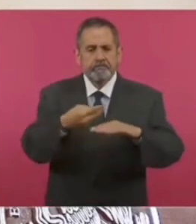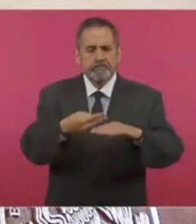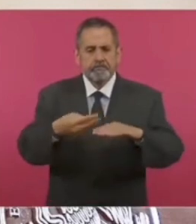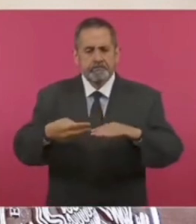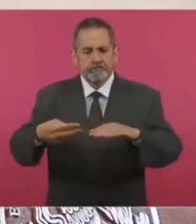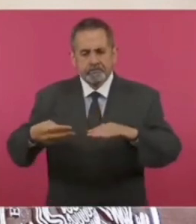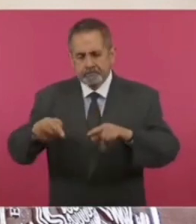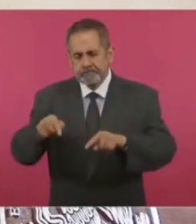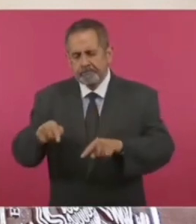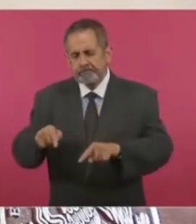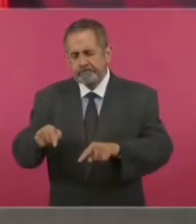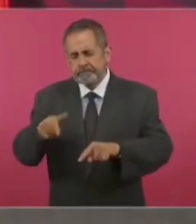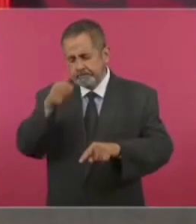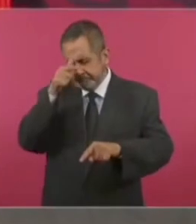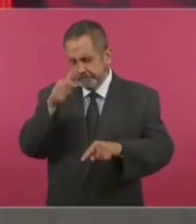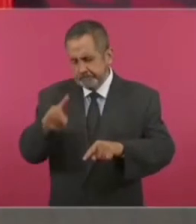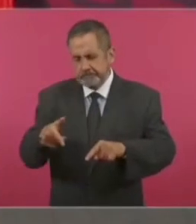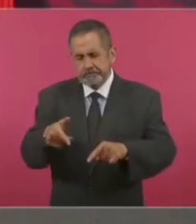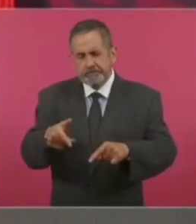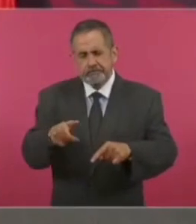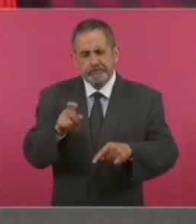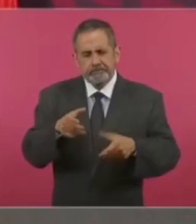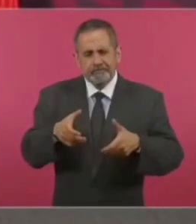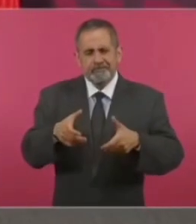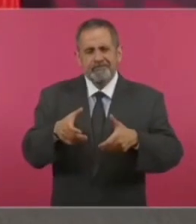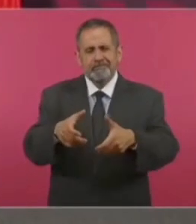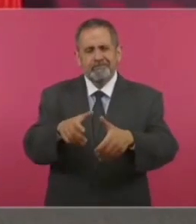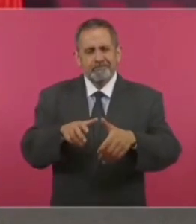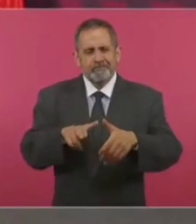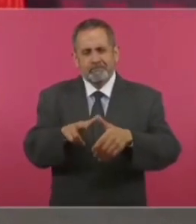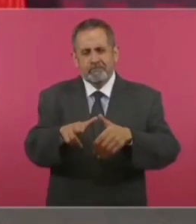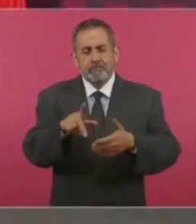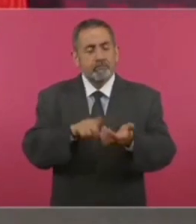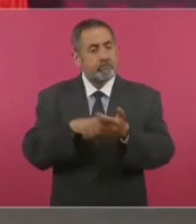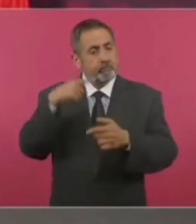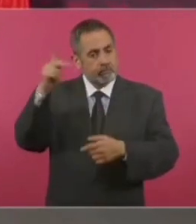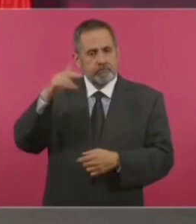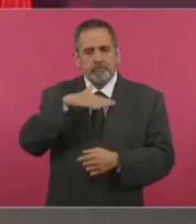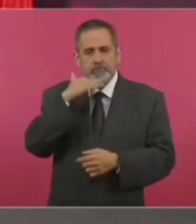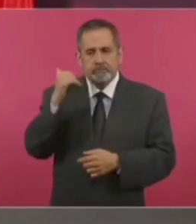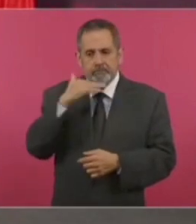en un canal en Alemania